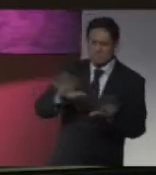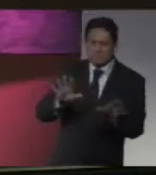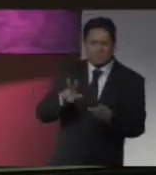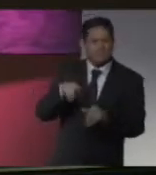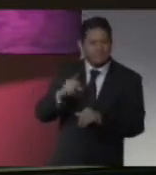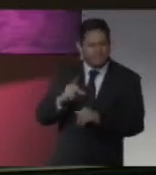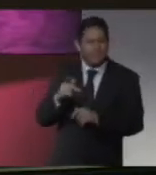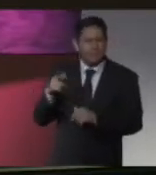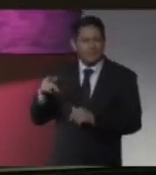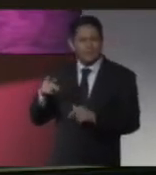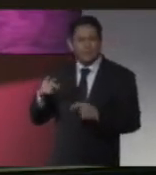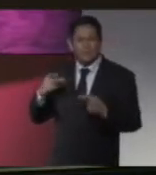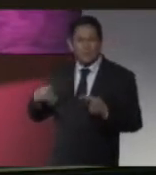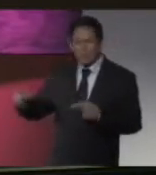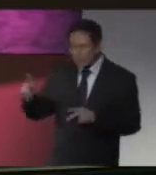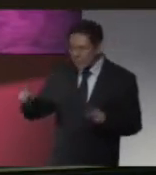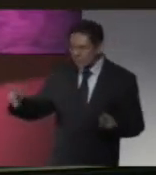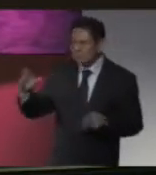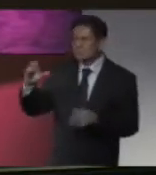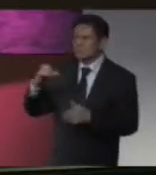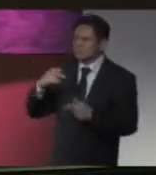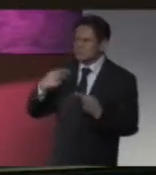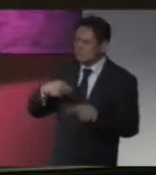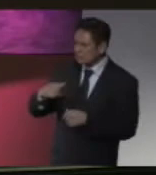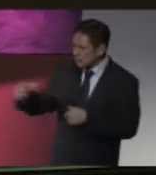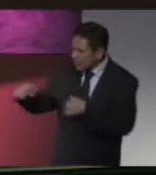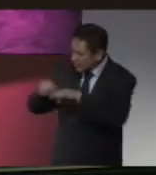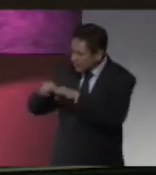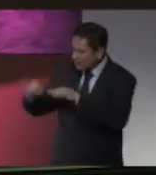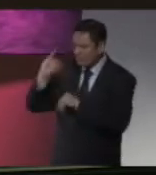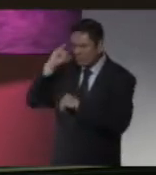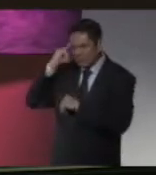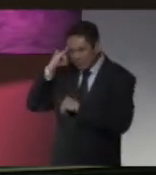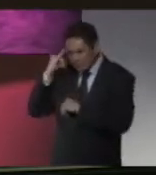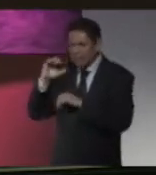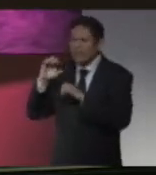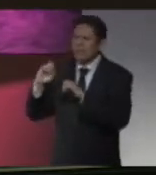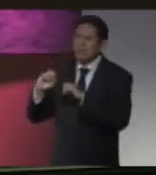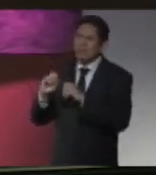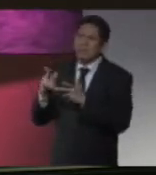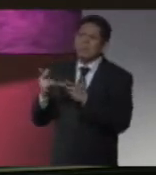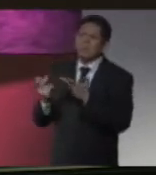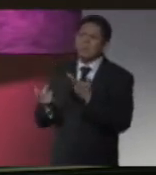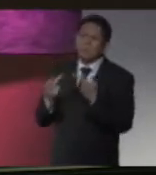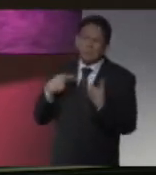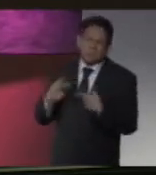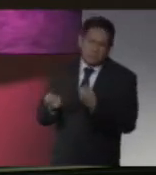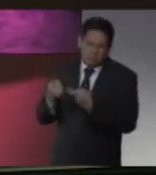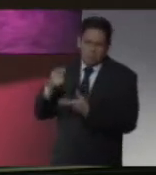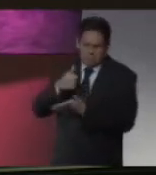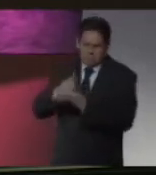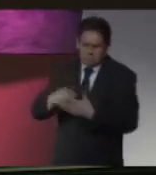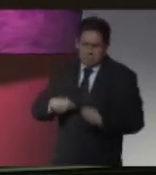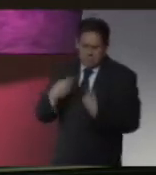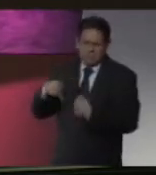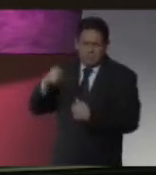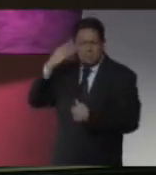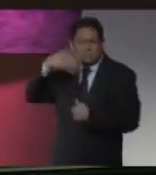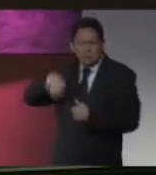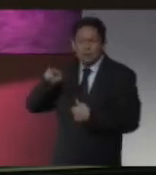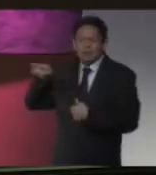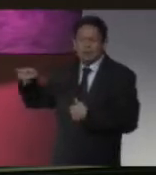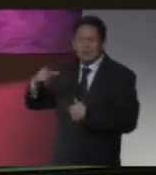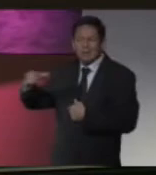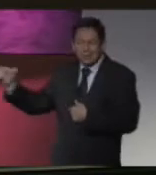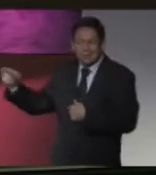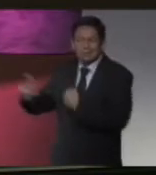luchas emprendidas por los pueblos campesinos e indígenas, o también por barrios urbanos conscientes, donde la